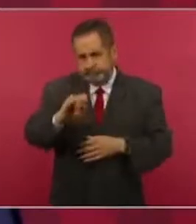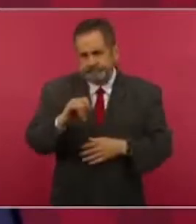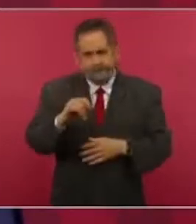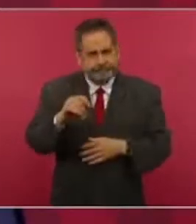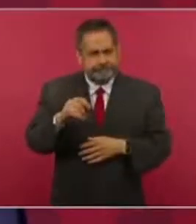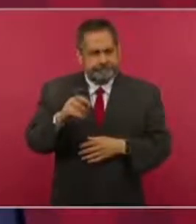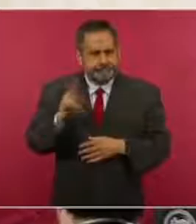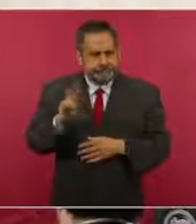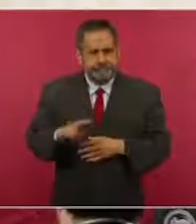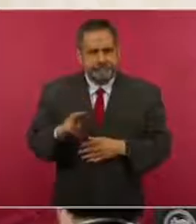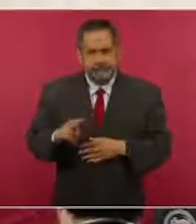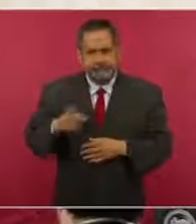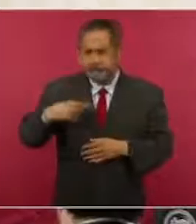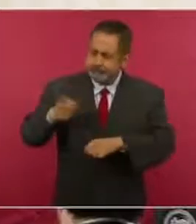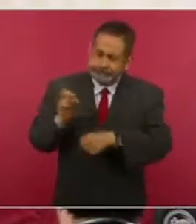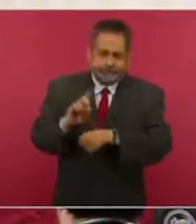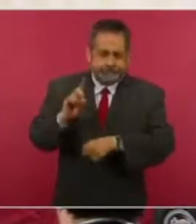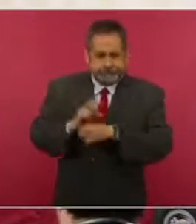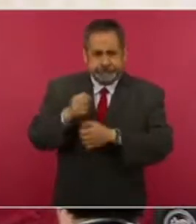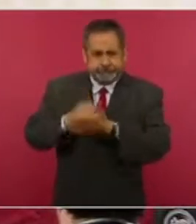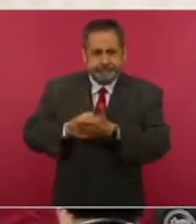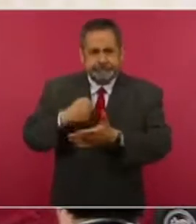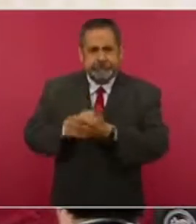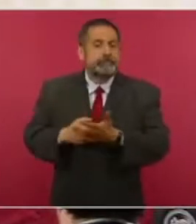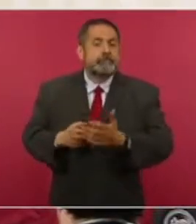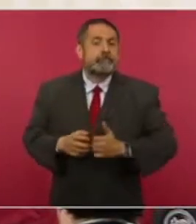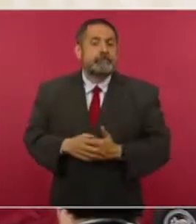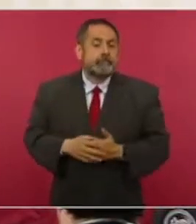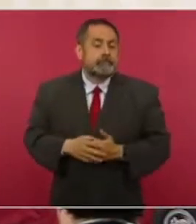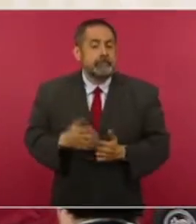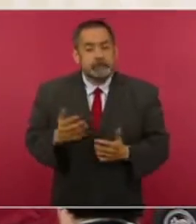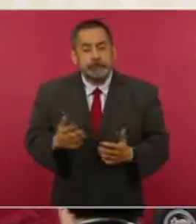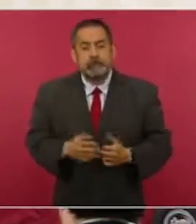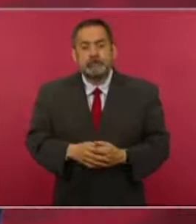es de todos los días. Y en lo que